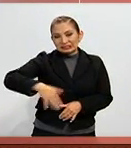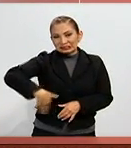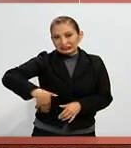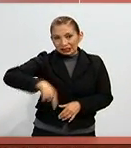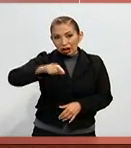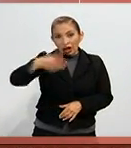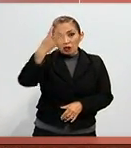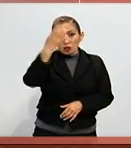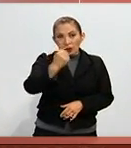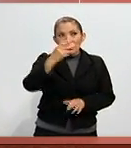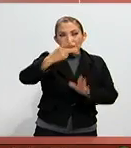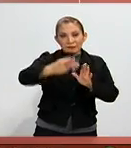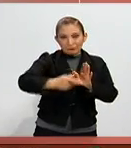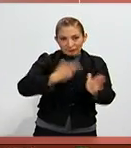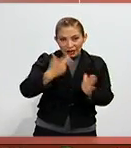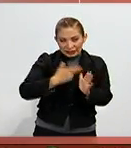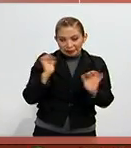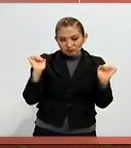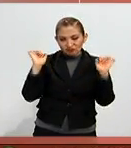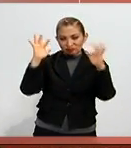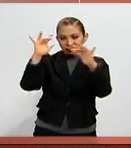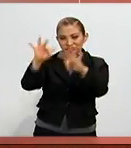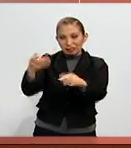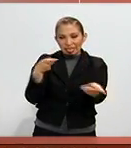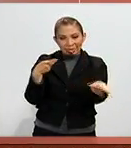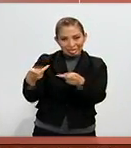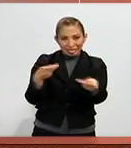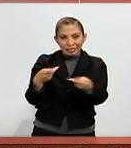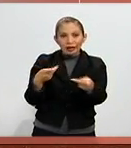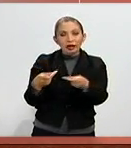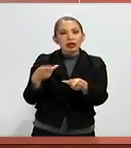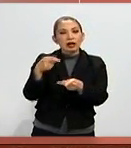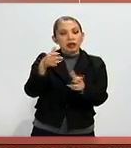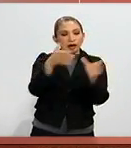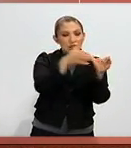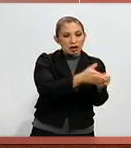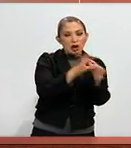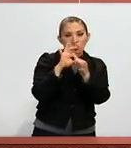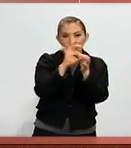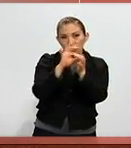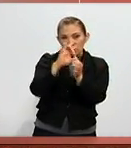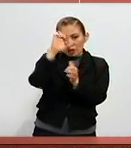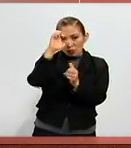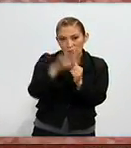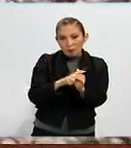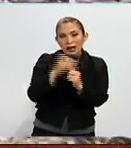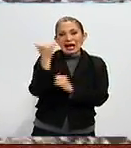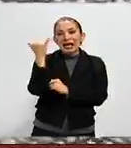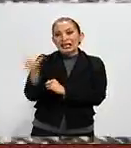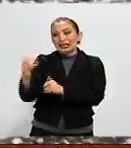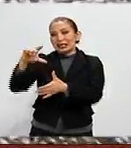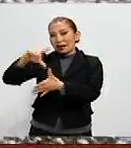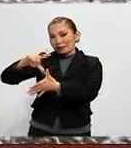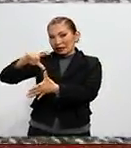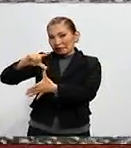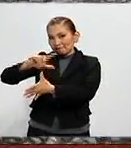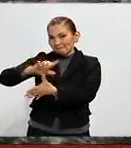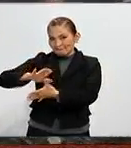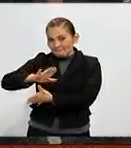el 9º evento que hemos organizado entre la Unión Europea y América